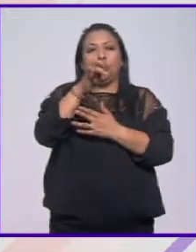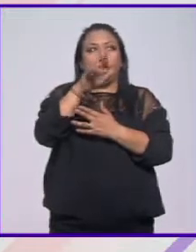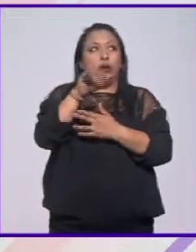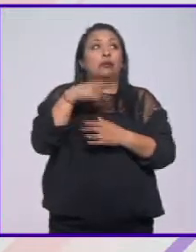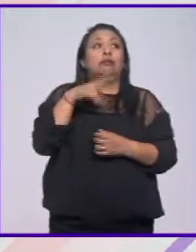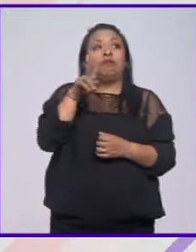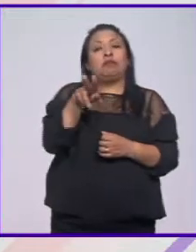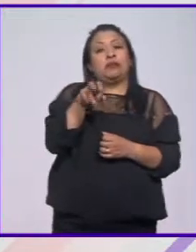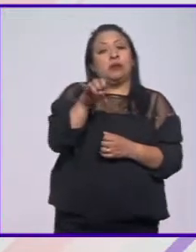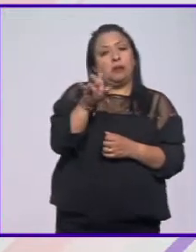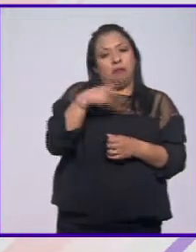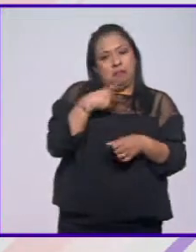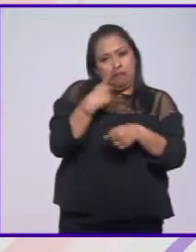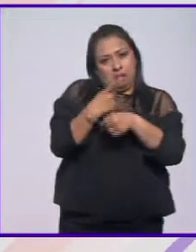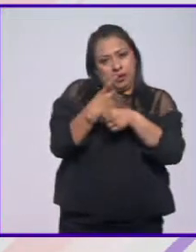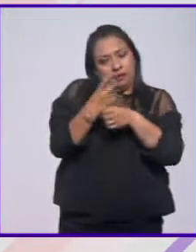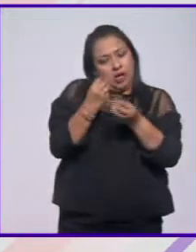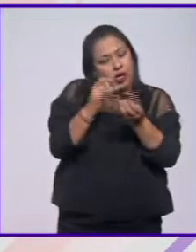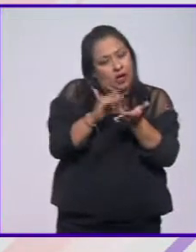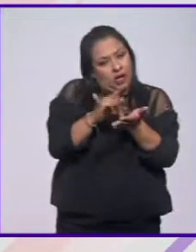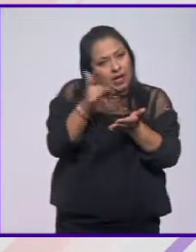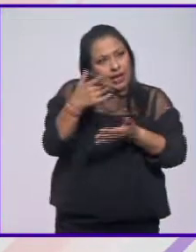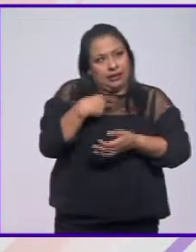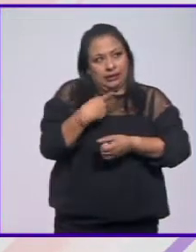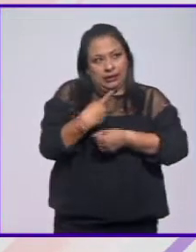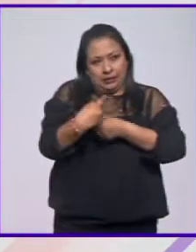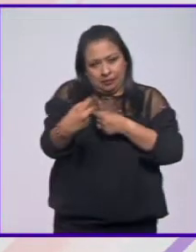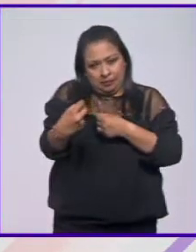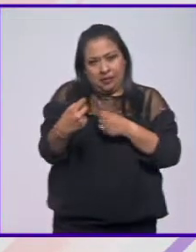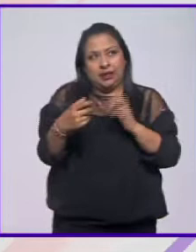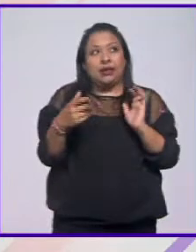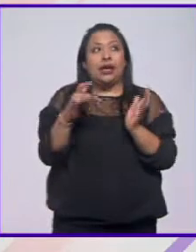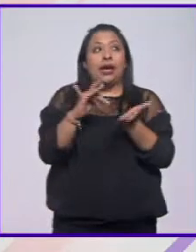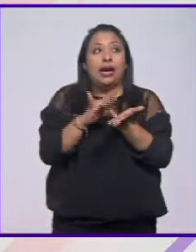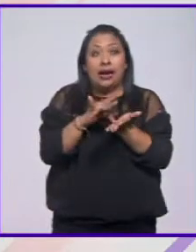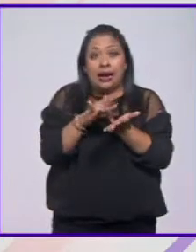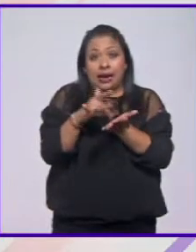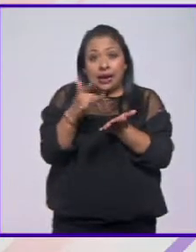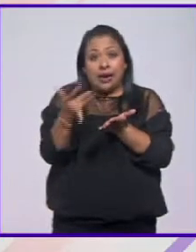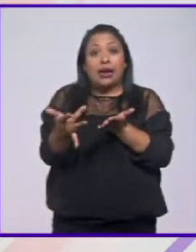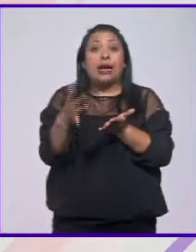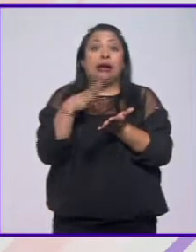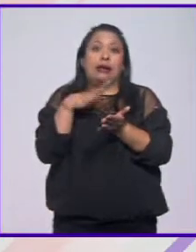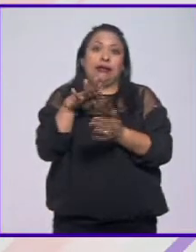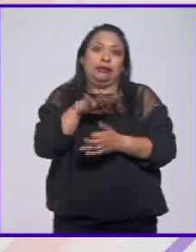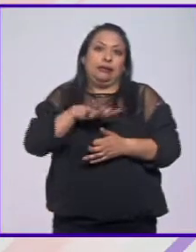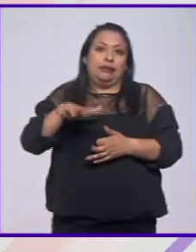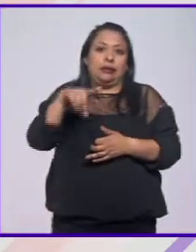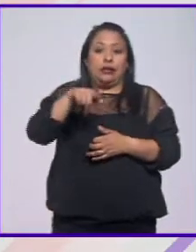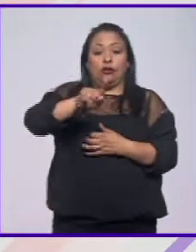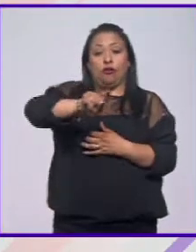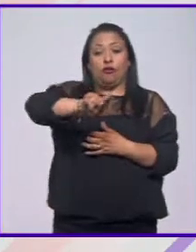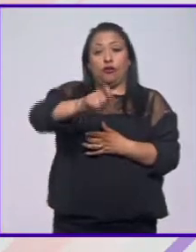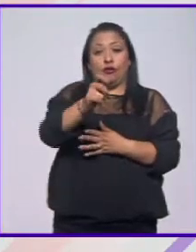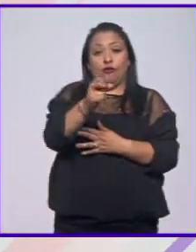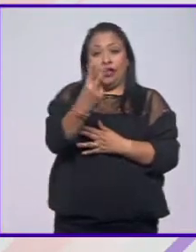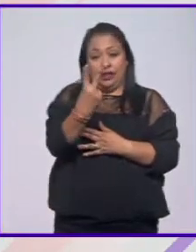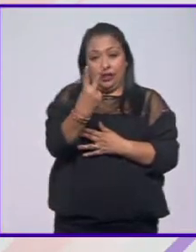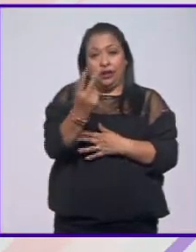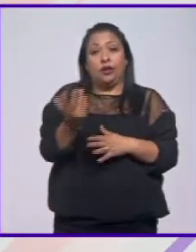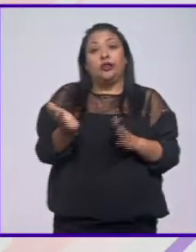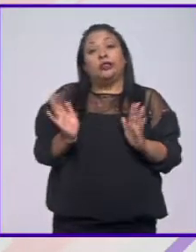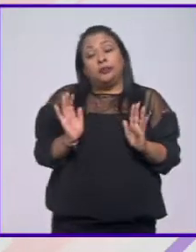es. Bueno, pues primero mil gracias por la invitación, gracias por darme este espacio en el Canal 22.